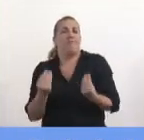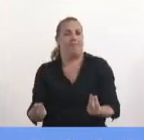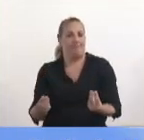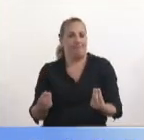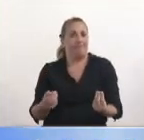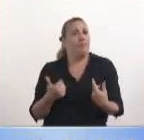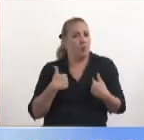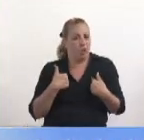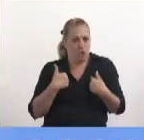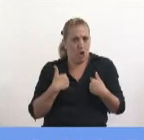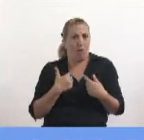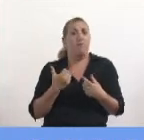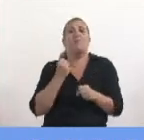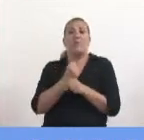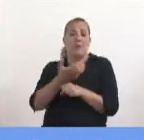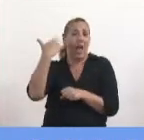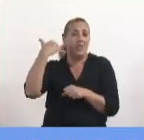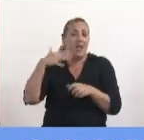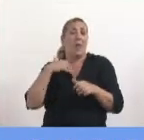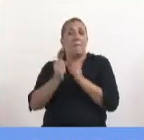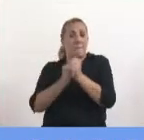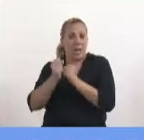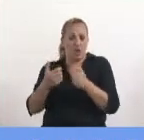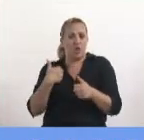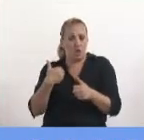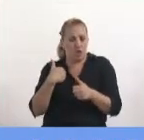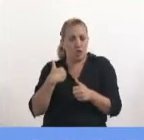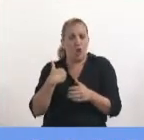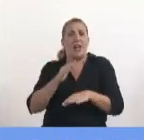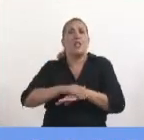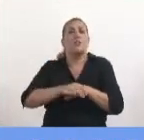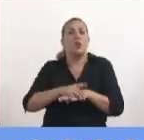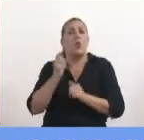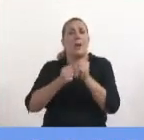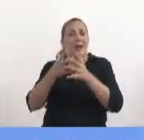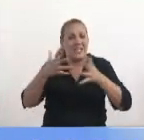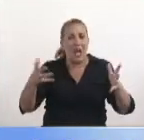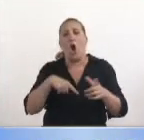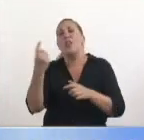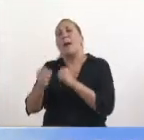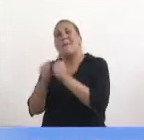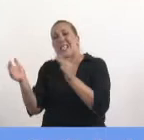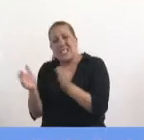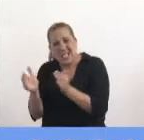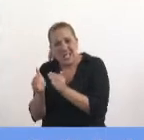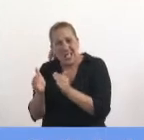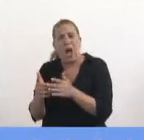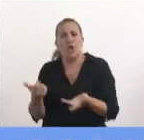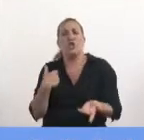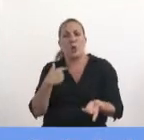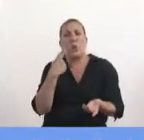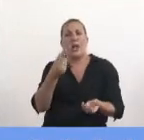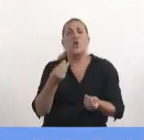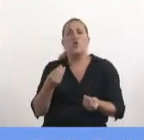porque vengo de la actividad empresaria, y en la actividad empresaria estoy al frente de una empresa que es grande y de otra que es pyme, y veía cómo los